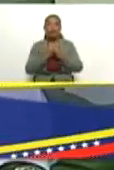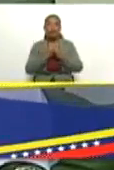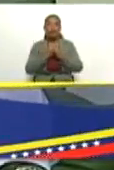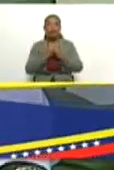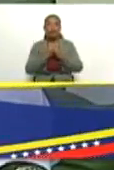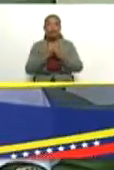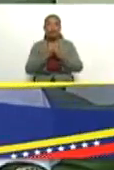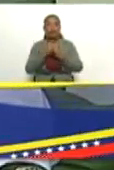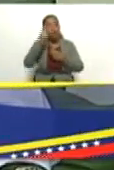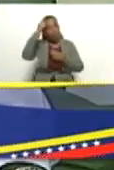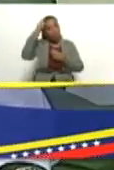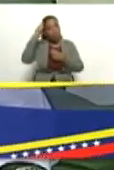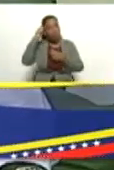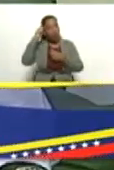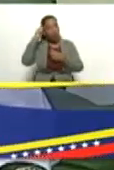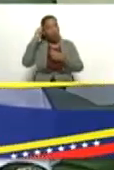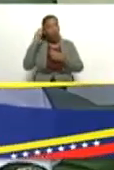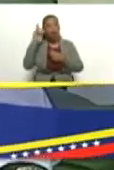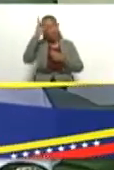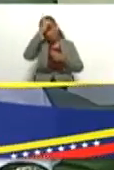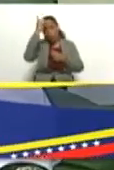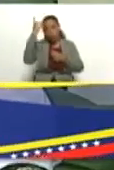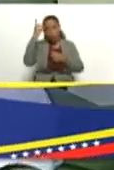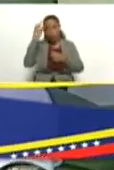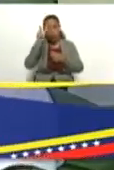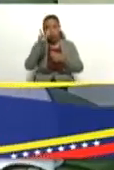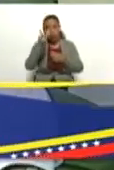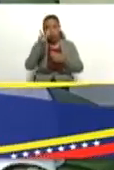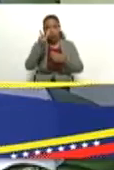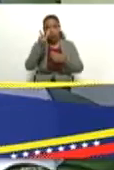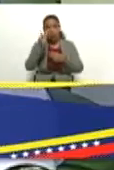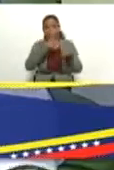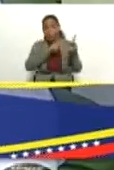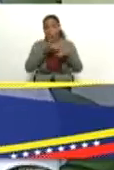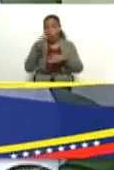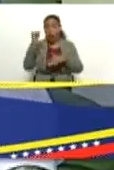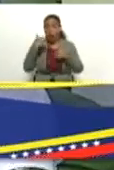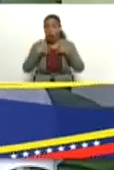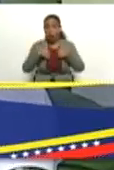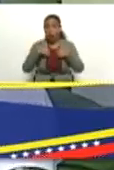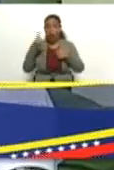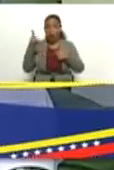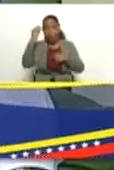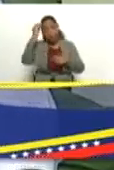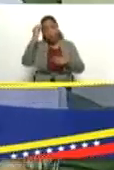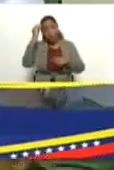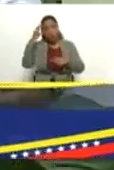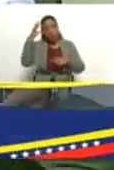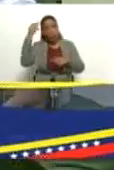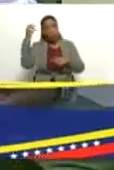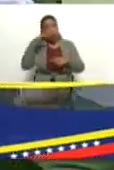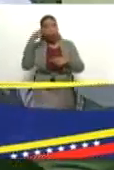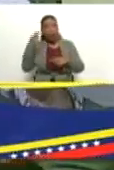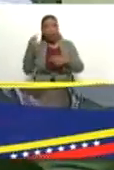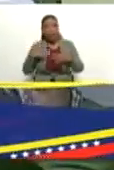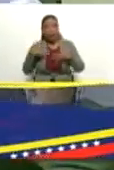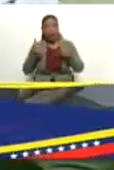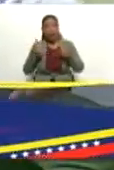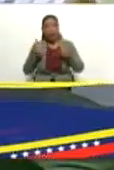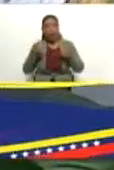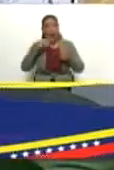Tania Díaz, dile a Diosdado, que tan buen programa tiene los miércoles y saca el pensamiento originario, para rescatar el